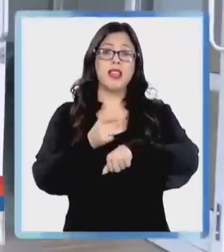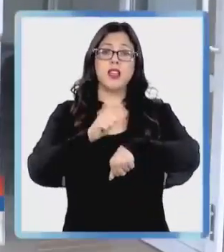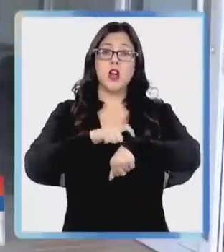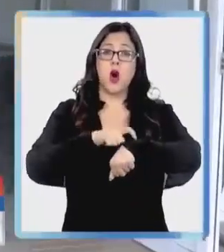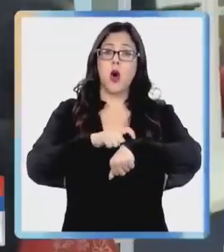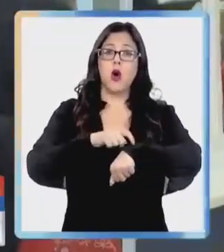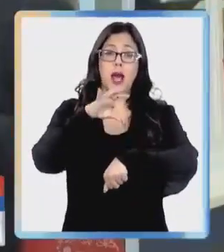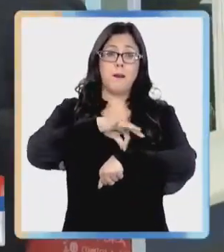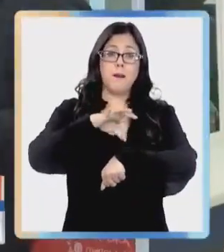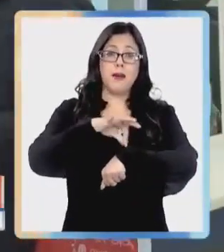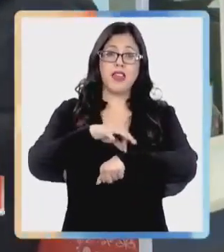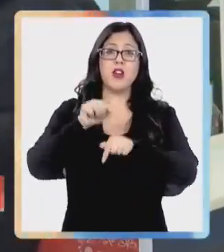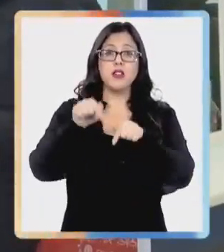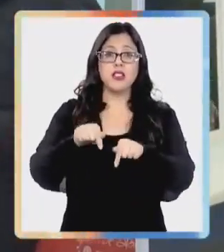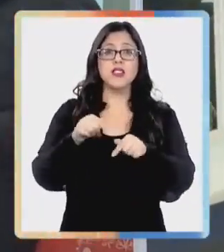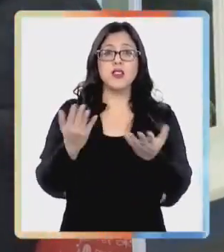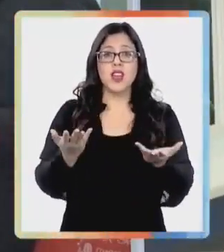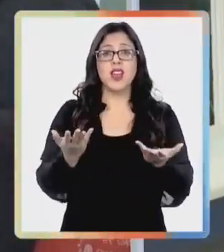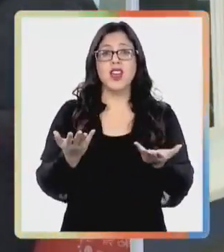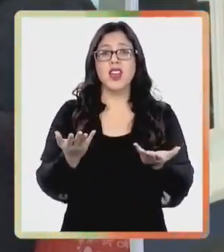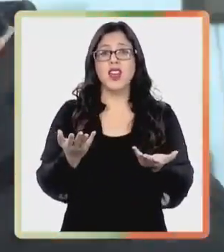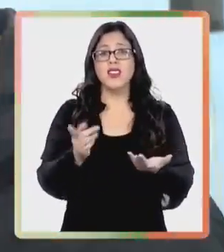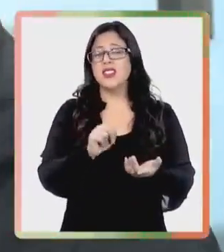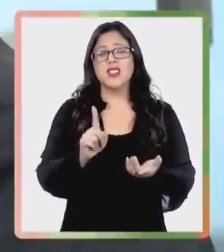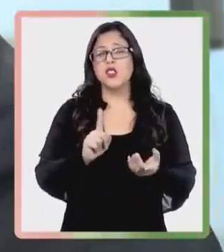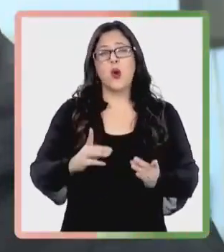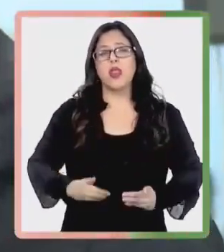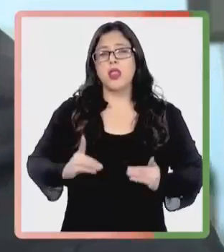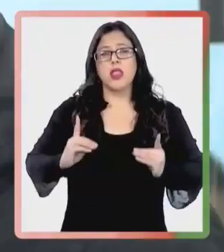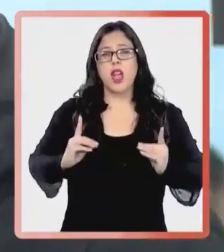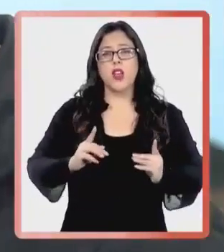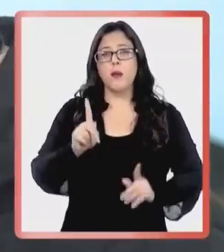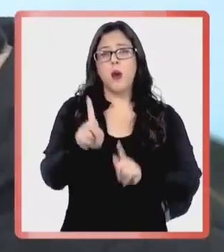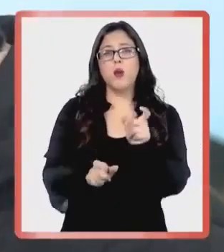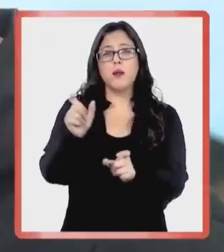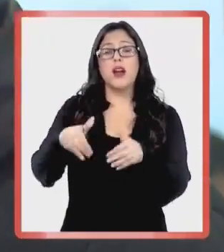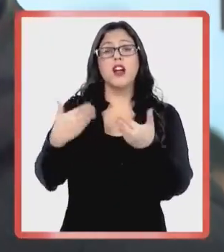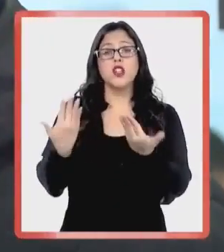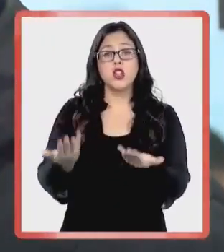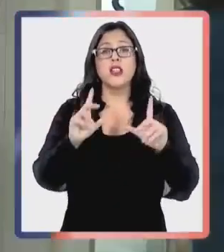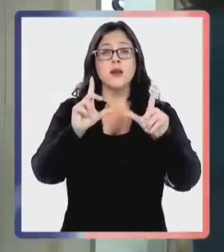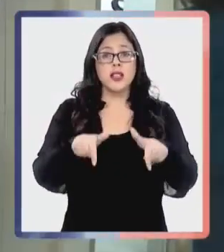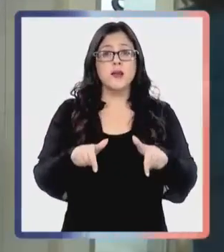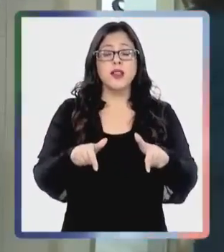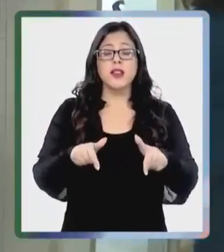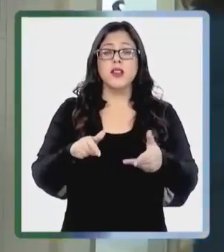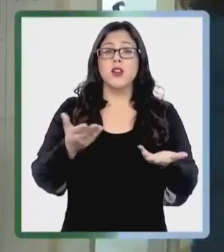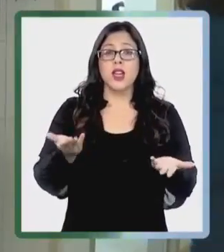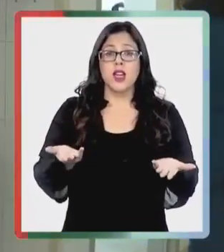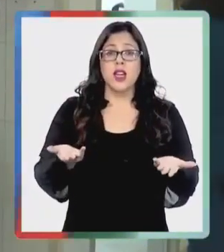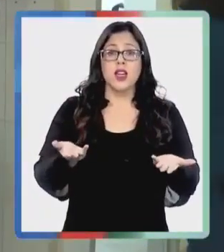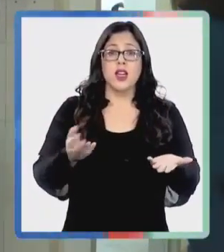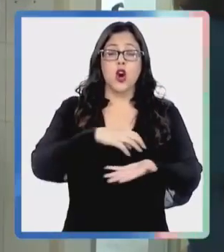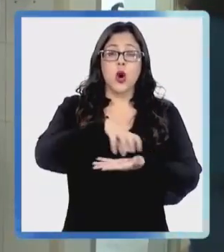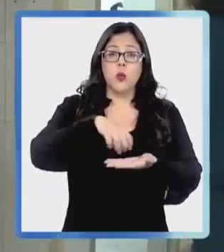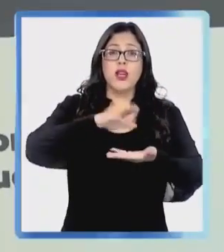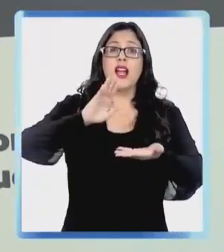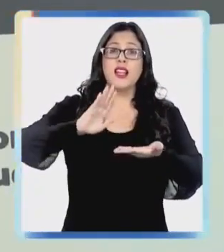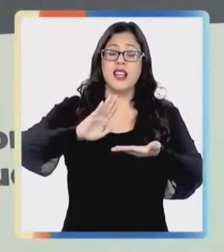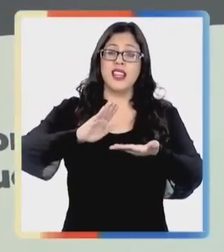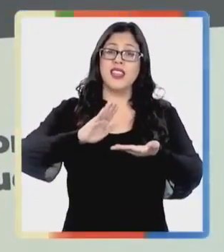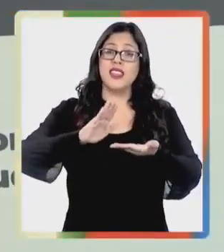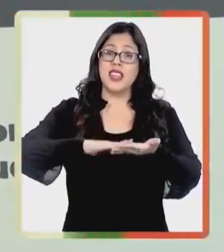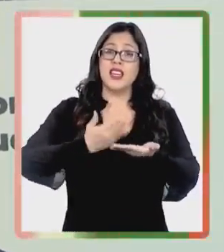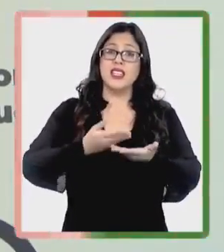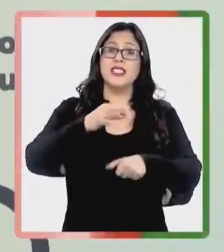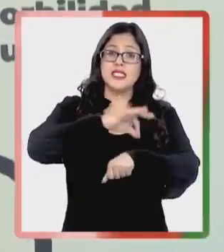atención médica, situación que califican como denigrante a algunos usuarios. Por tal motivo, la Dirección Comunal de Salud, en conjunto con el Servicio de Salud del